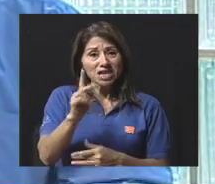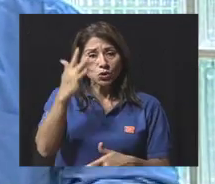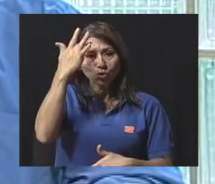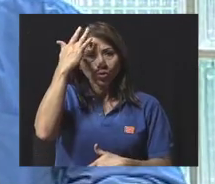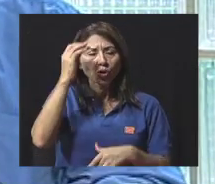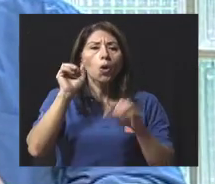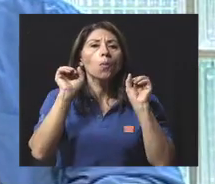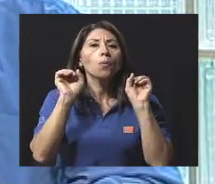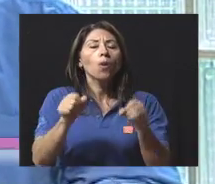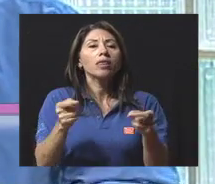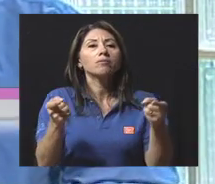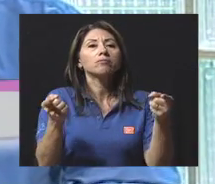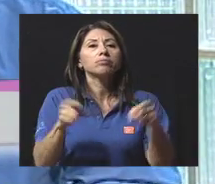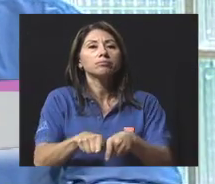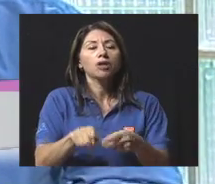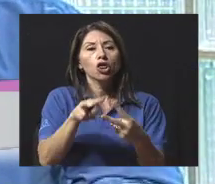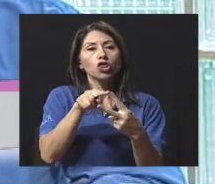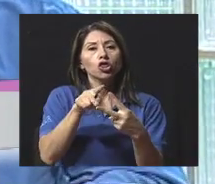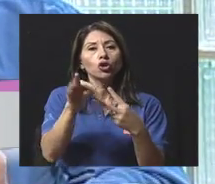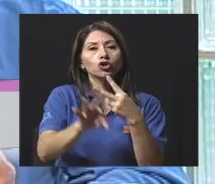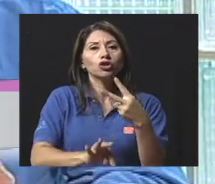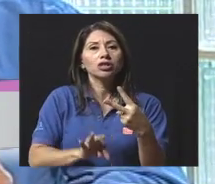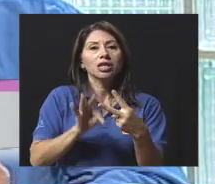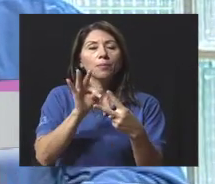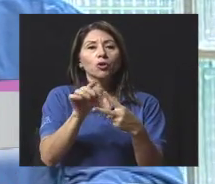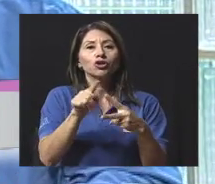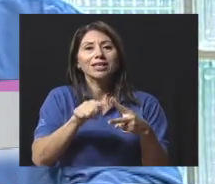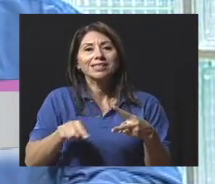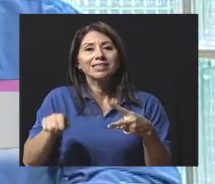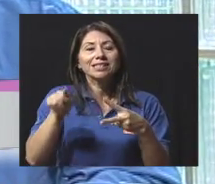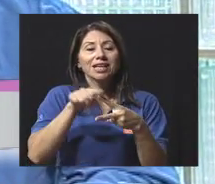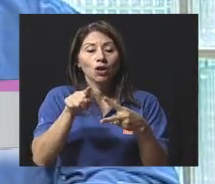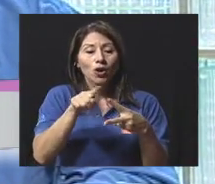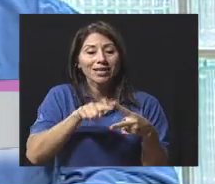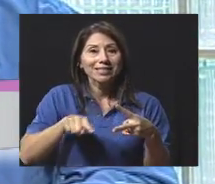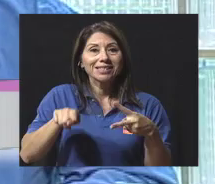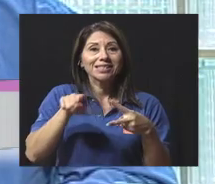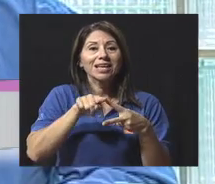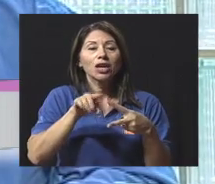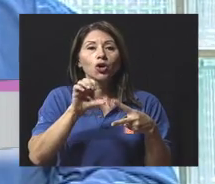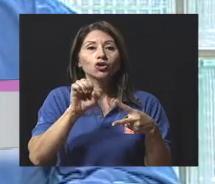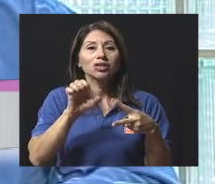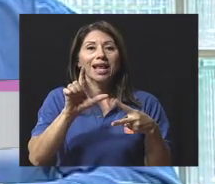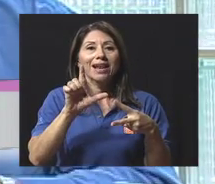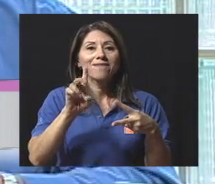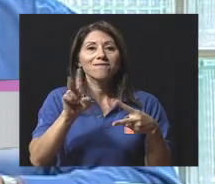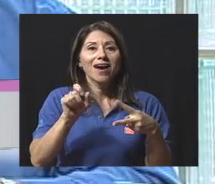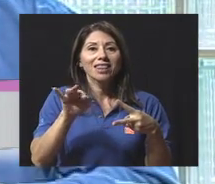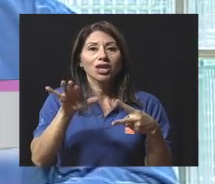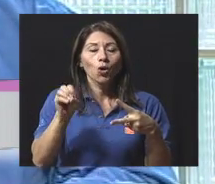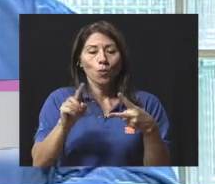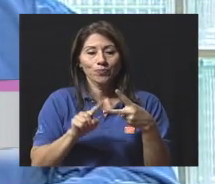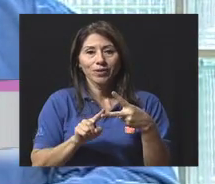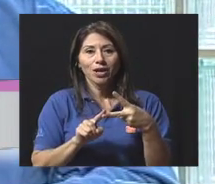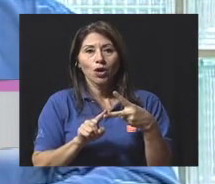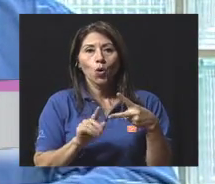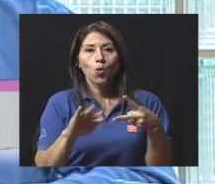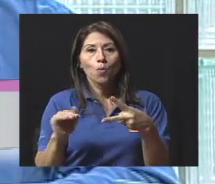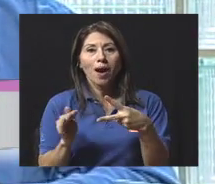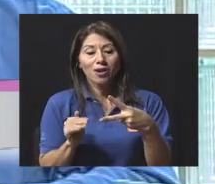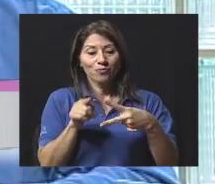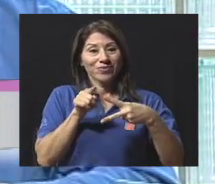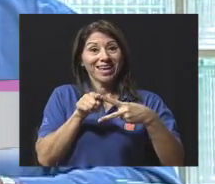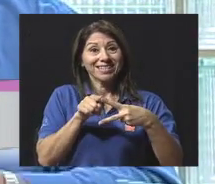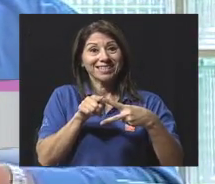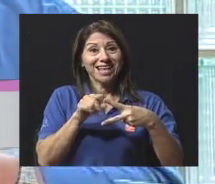hacer dos tipos de ciclo un ciclo selvático y un ciclo urbano el ciclo selvático ha sido documentado en África en él